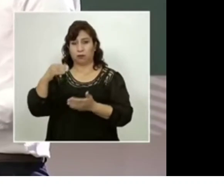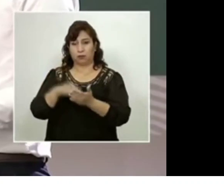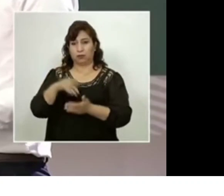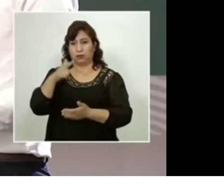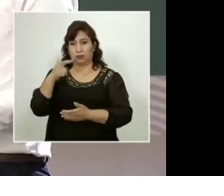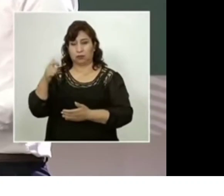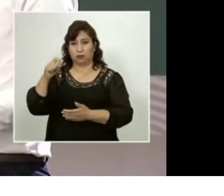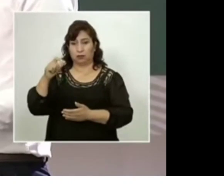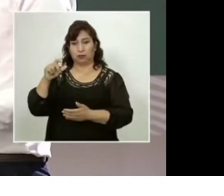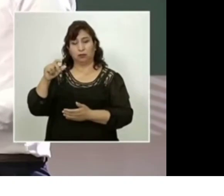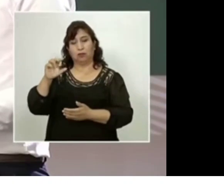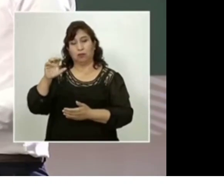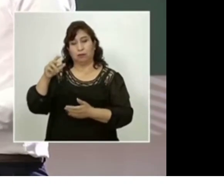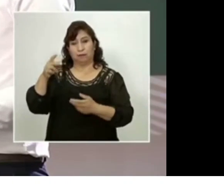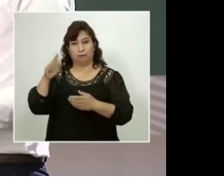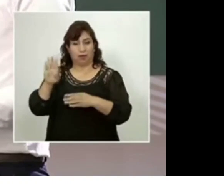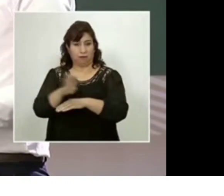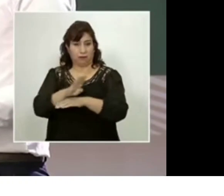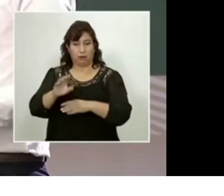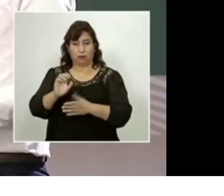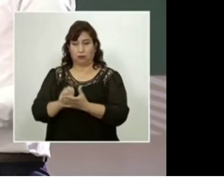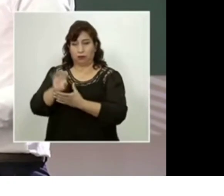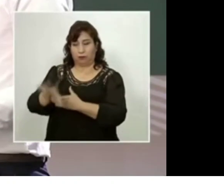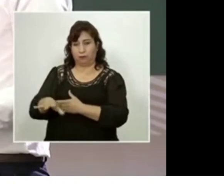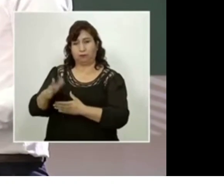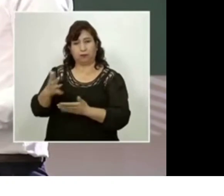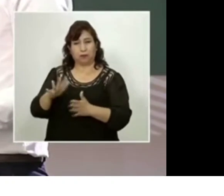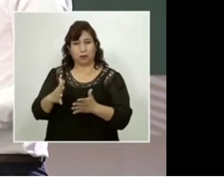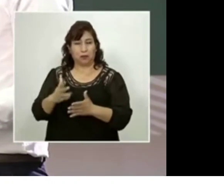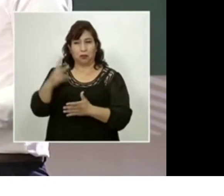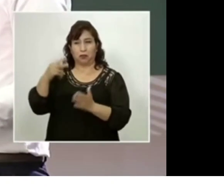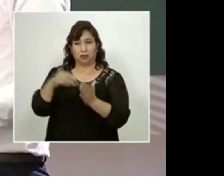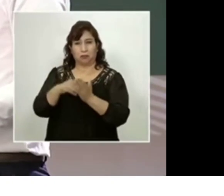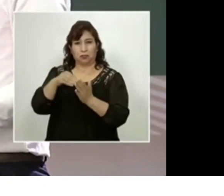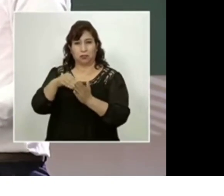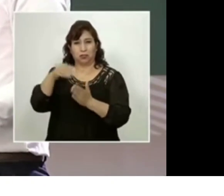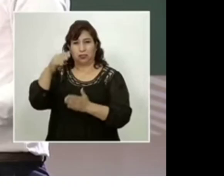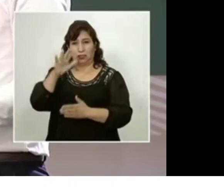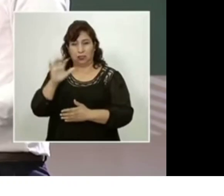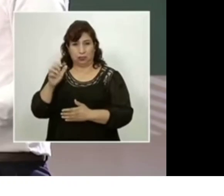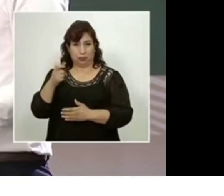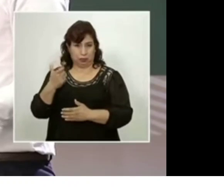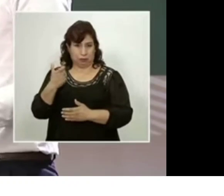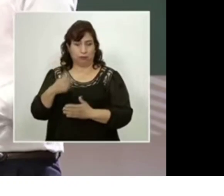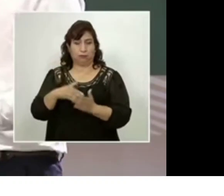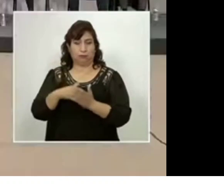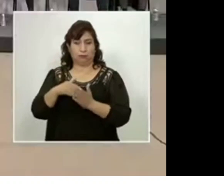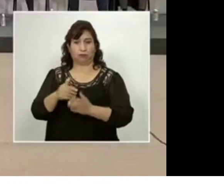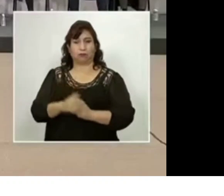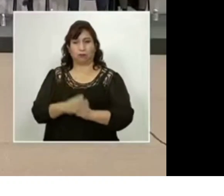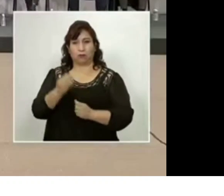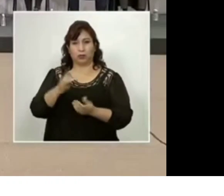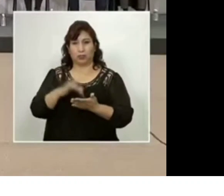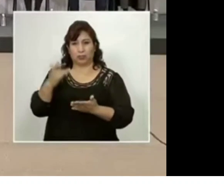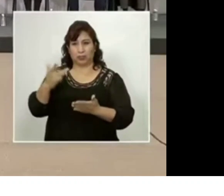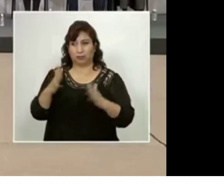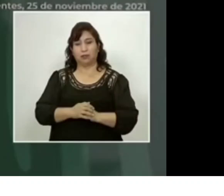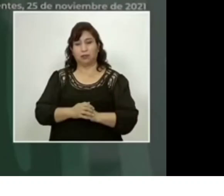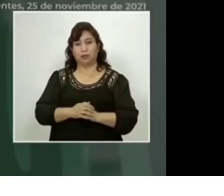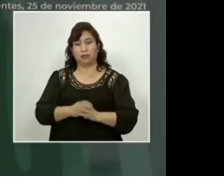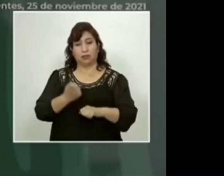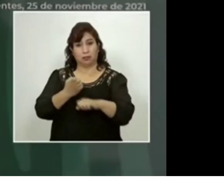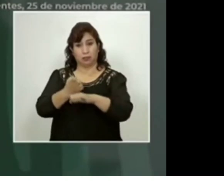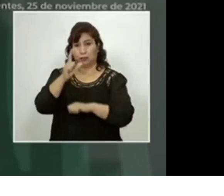194.748 beneficiarios con una inversión anual superior a los 2.500 millones de pesos. Muchas gracias.